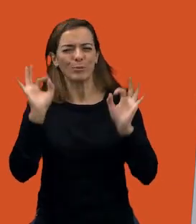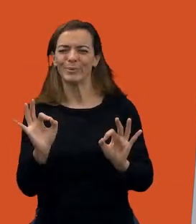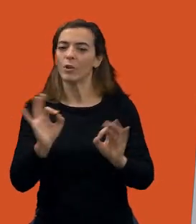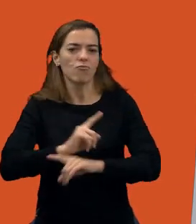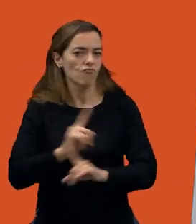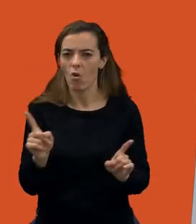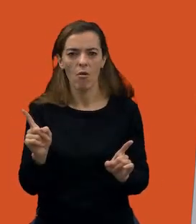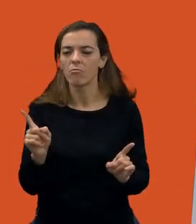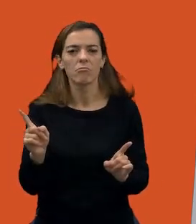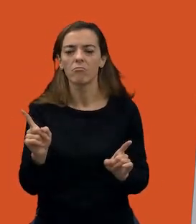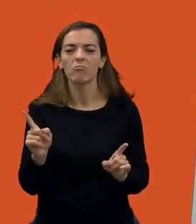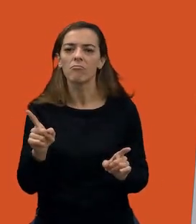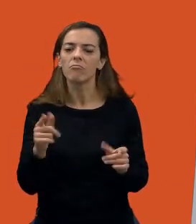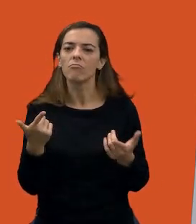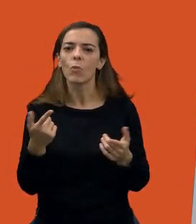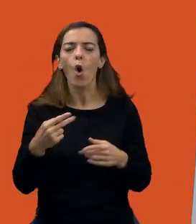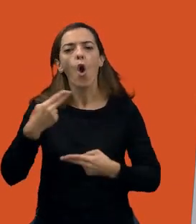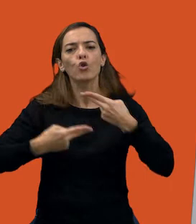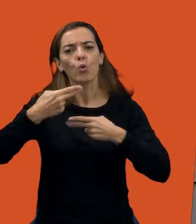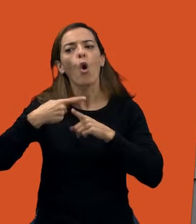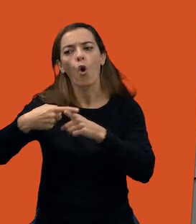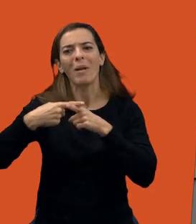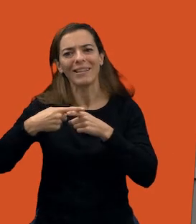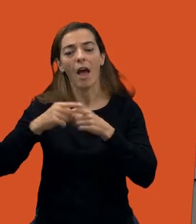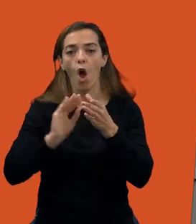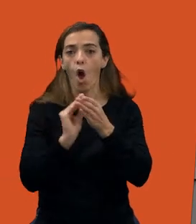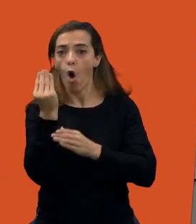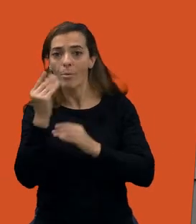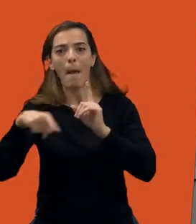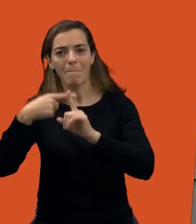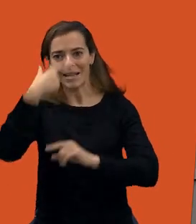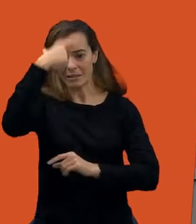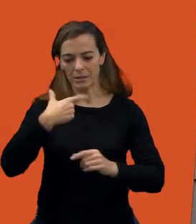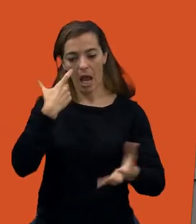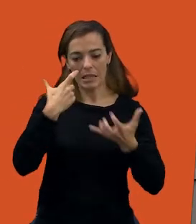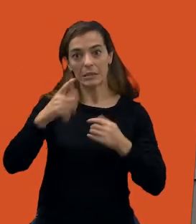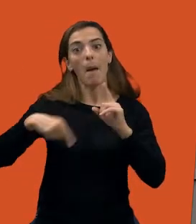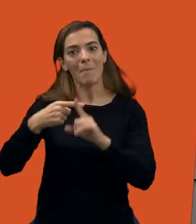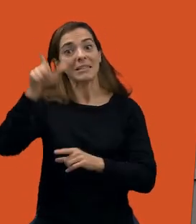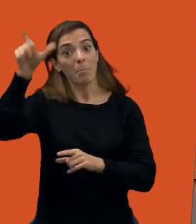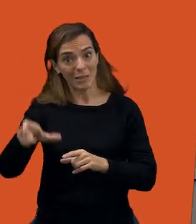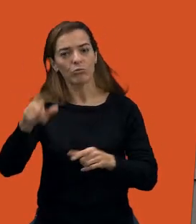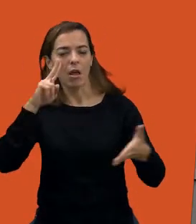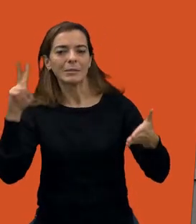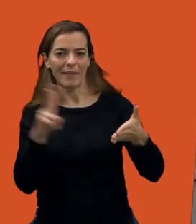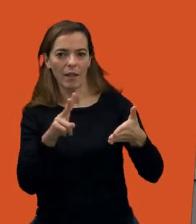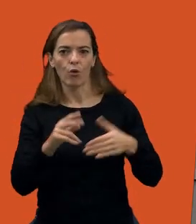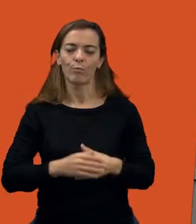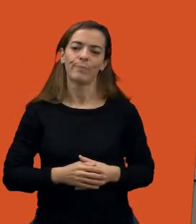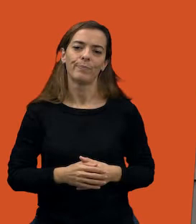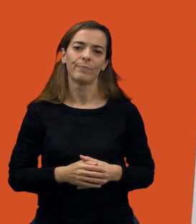parte de construcción compartida entre la obra, el artista y la persona que quiere entrar en esa